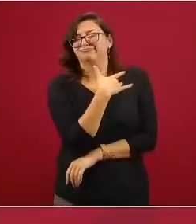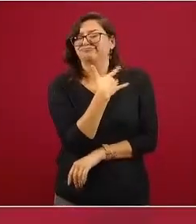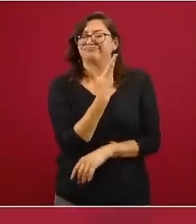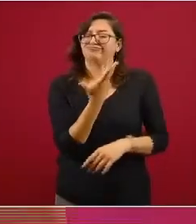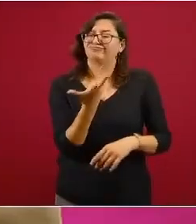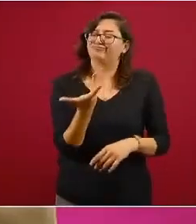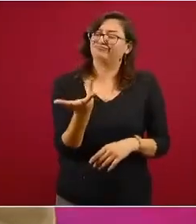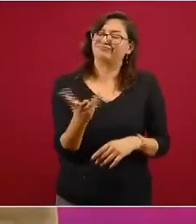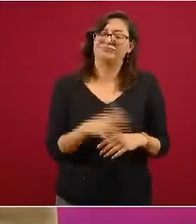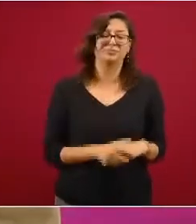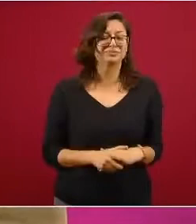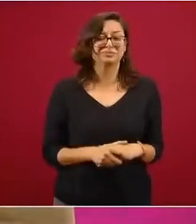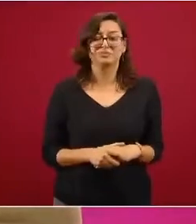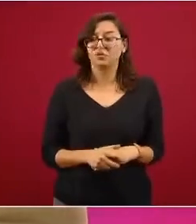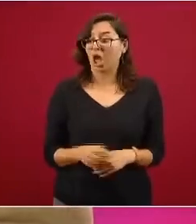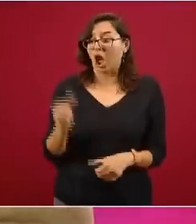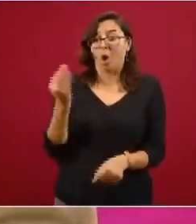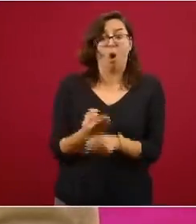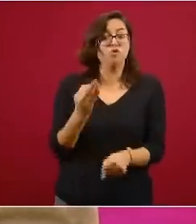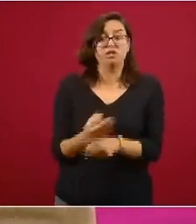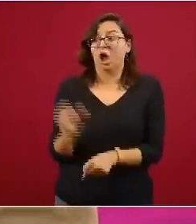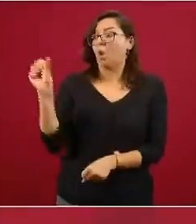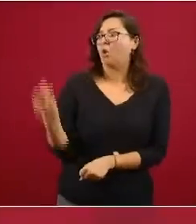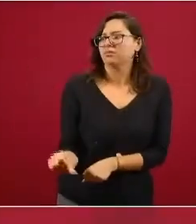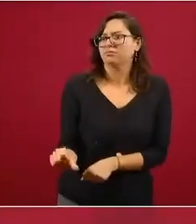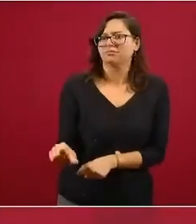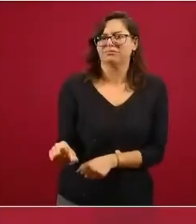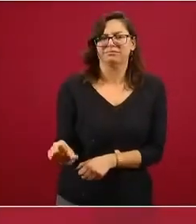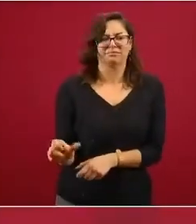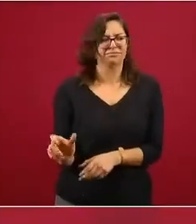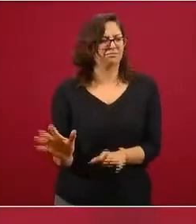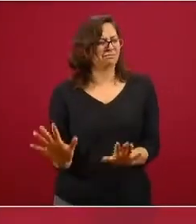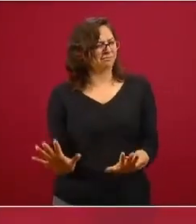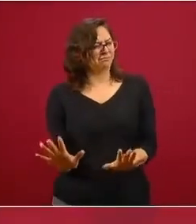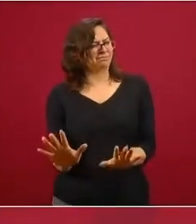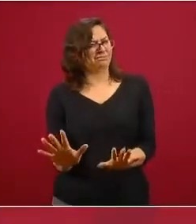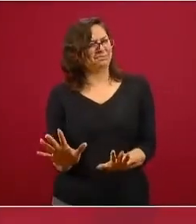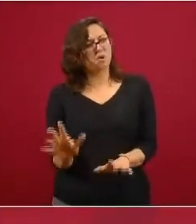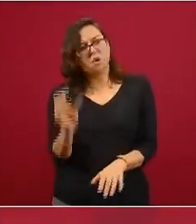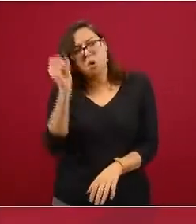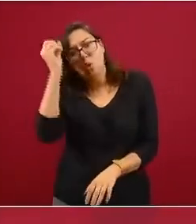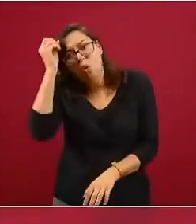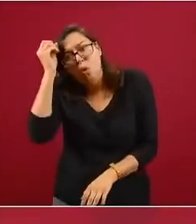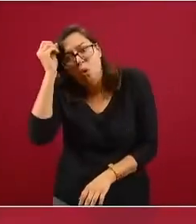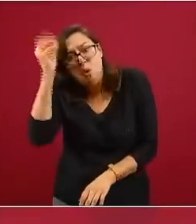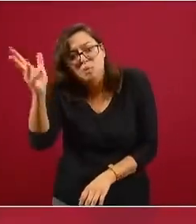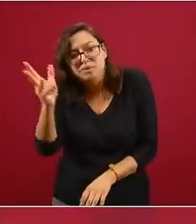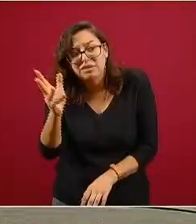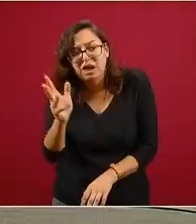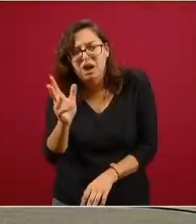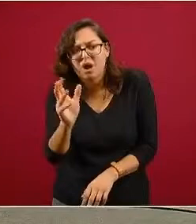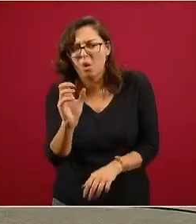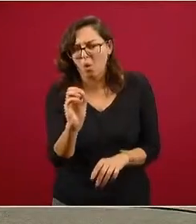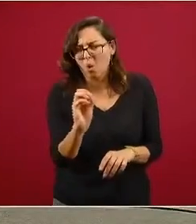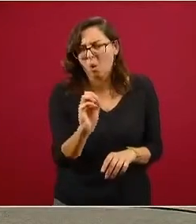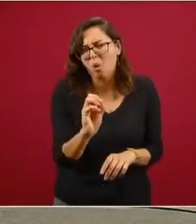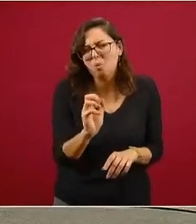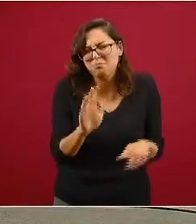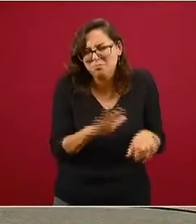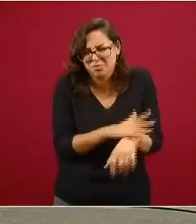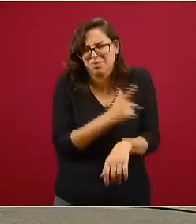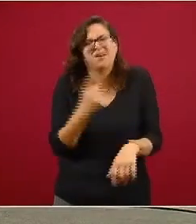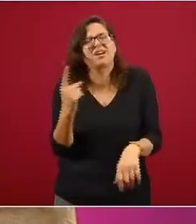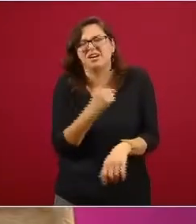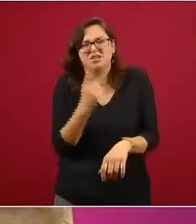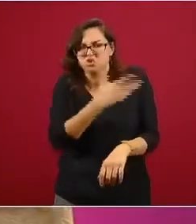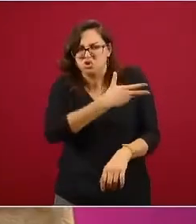causas y los efectos. Y se nos olvida, o quizá, no sé si sea intencional o no, por parte de estos